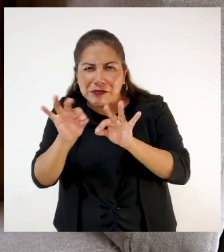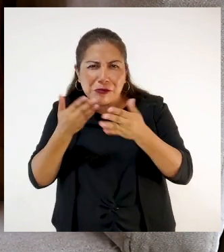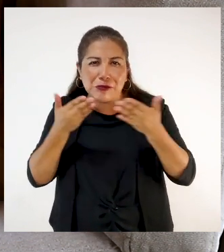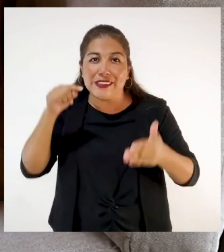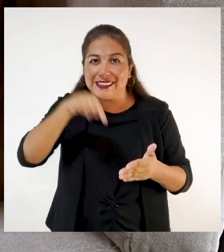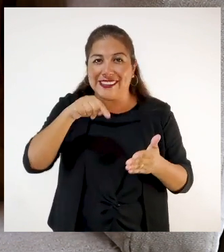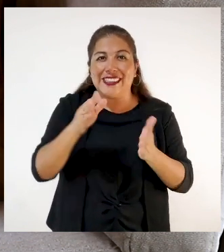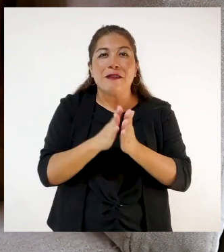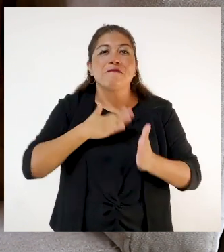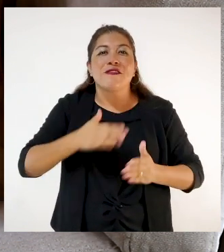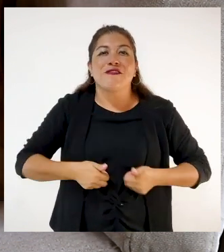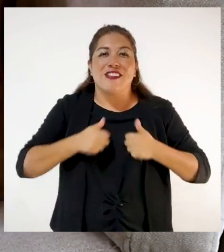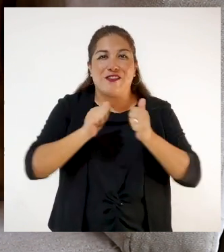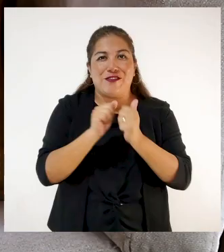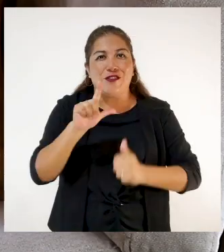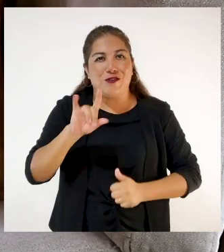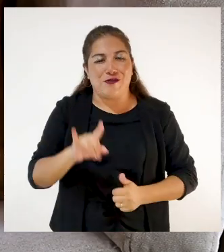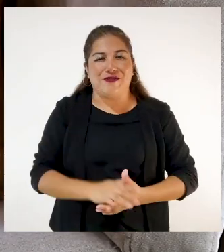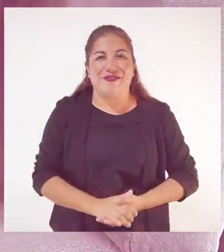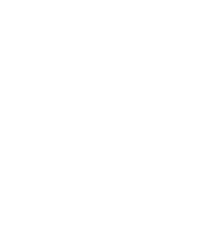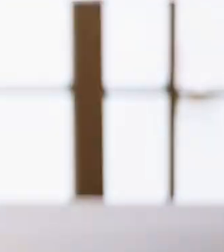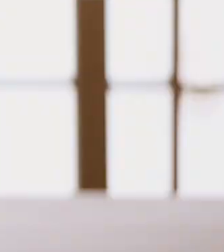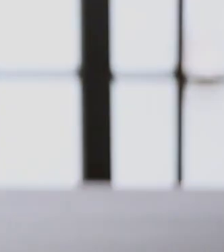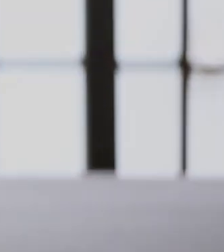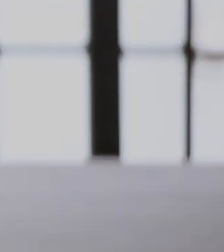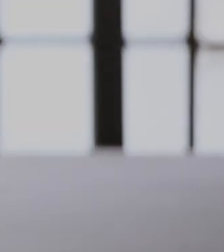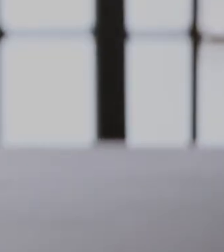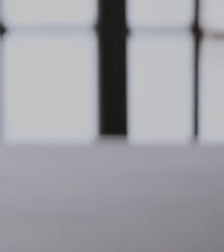detalles aquí, en Mi vida con Lu.